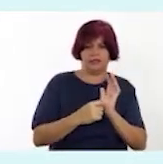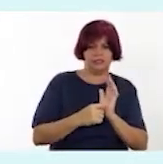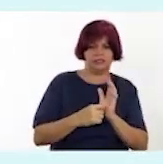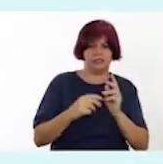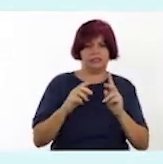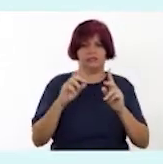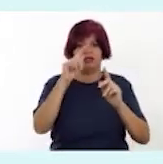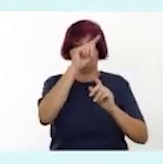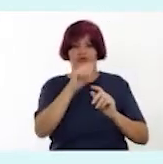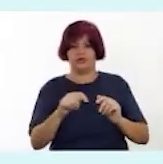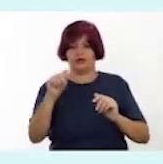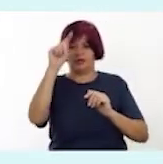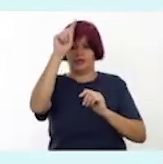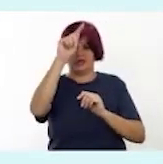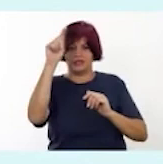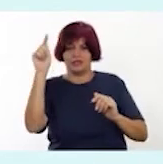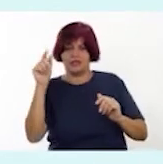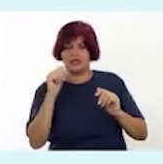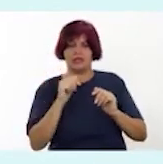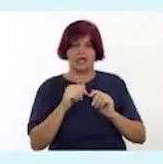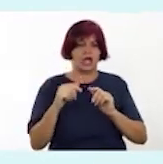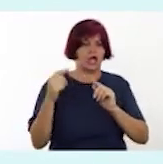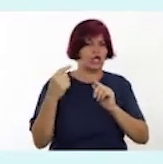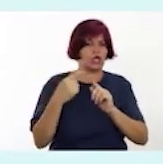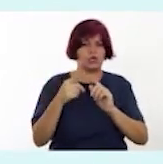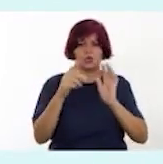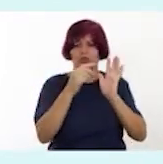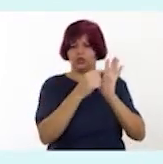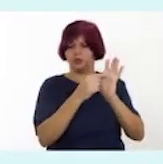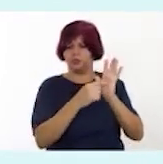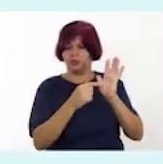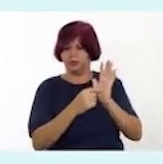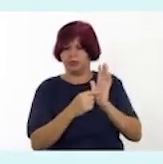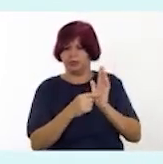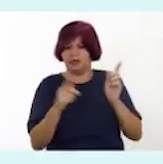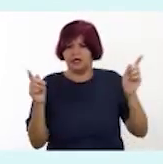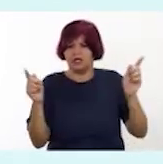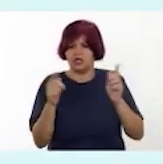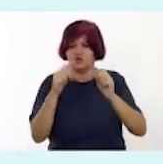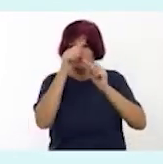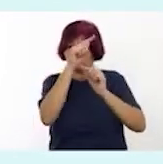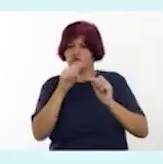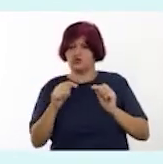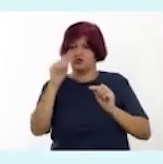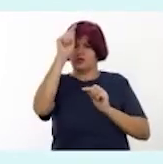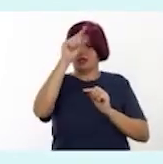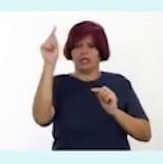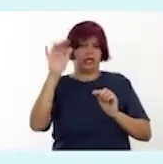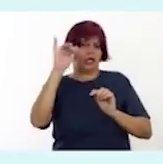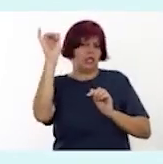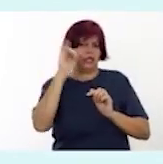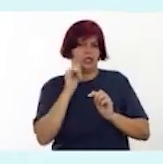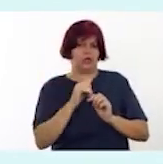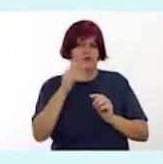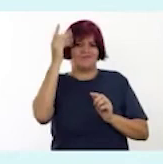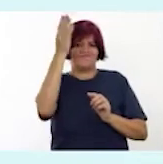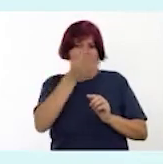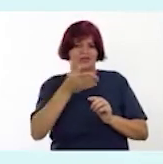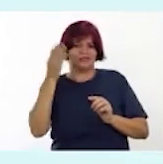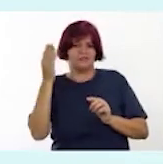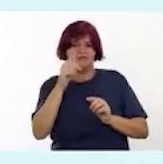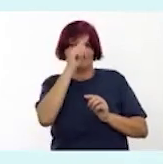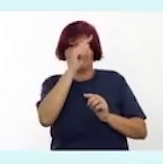la definición de exponente entero, los radicales y sus propiedades, la reducción de radicales a un mismo índice,